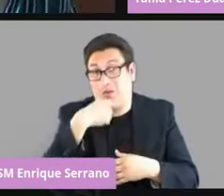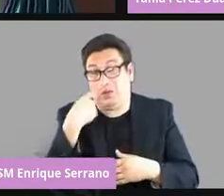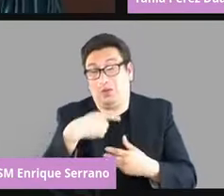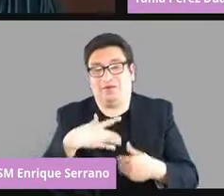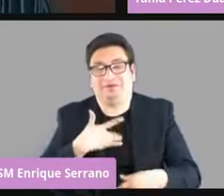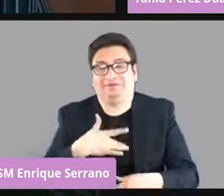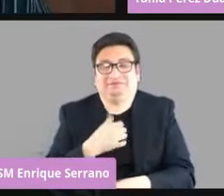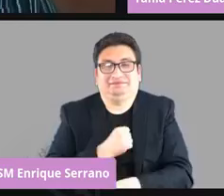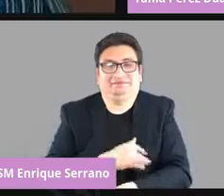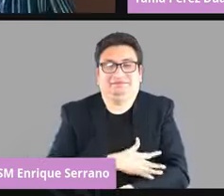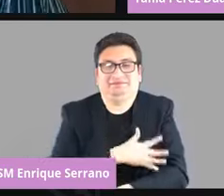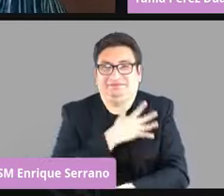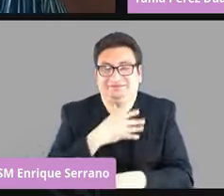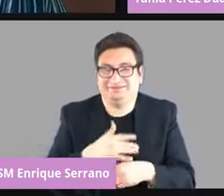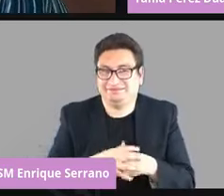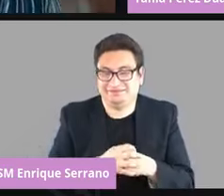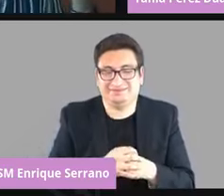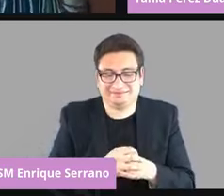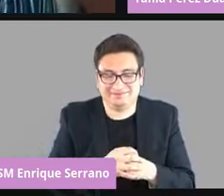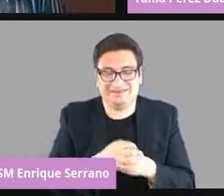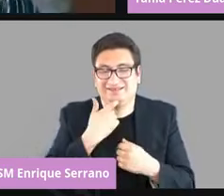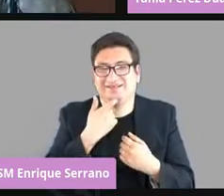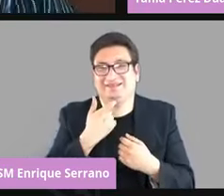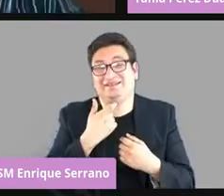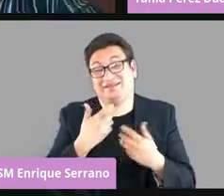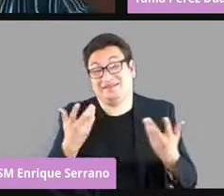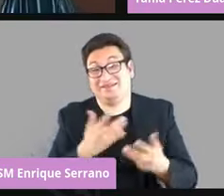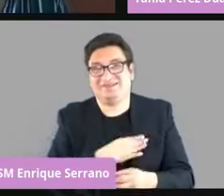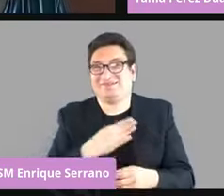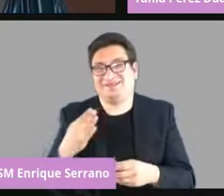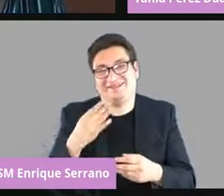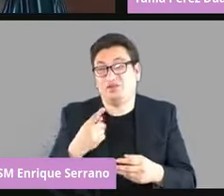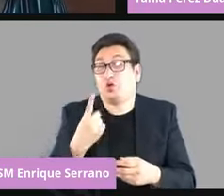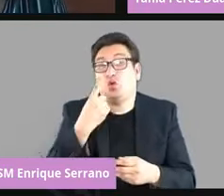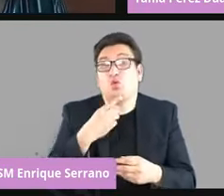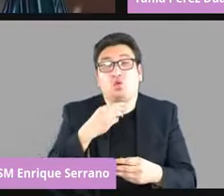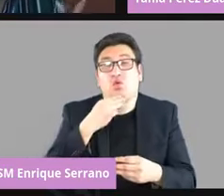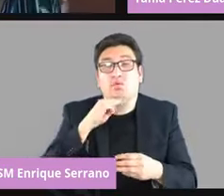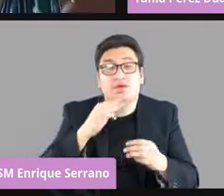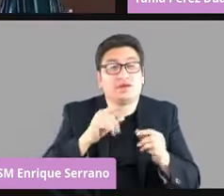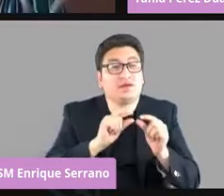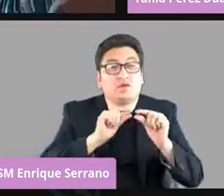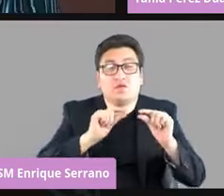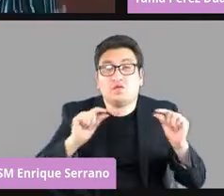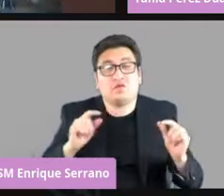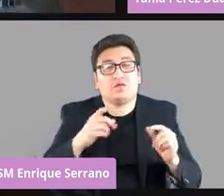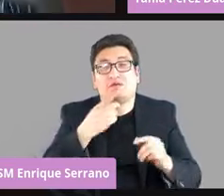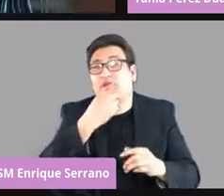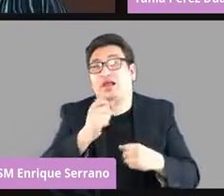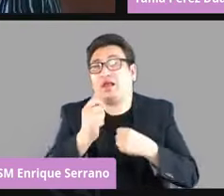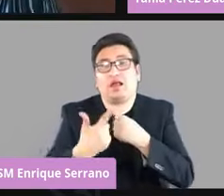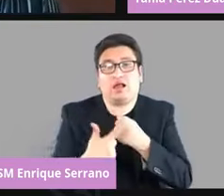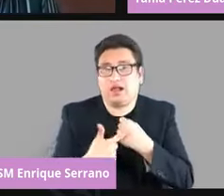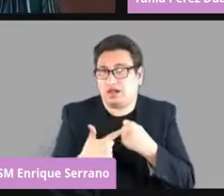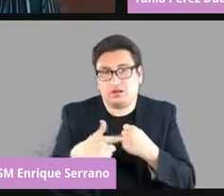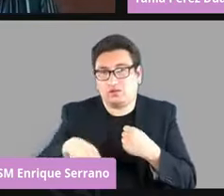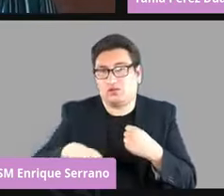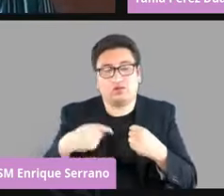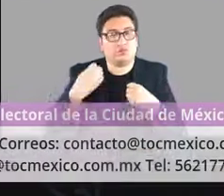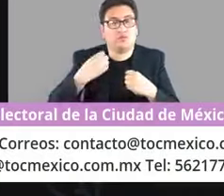emoción así a todo lo que da. Pero bueno, una frase con el que desee terminar este su programa,